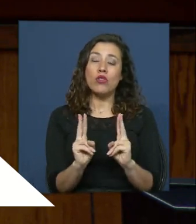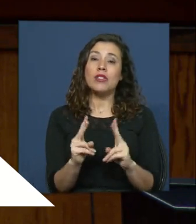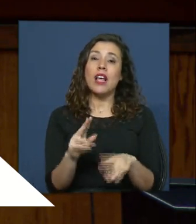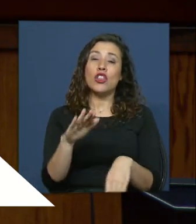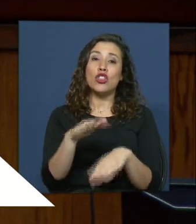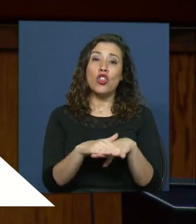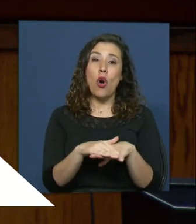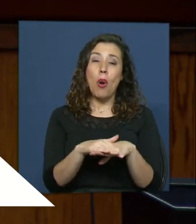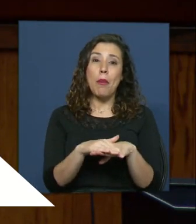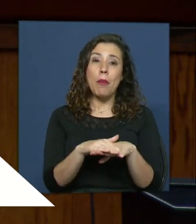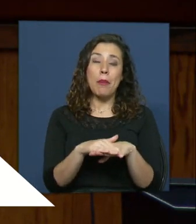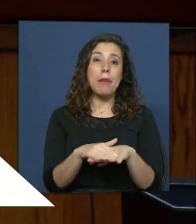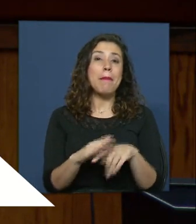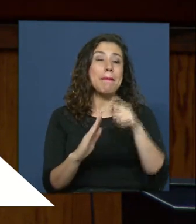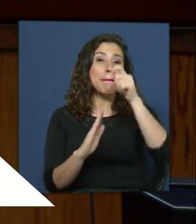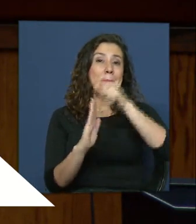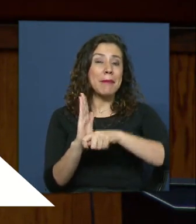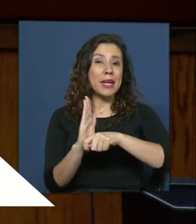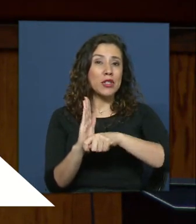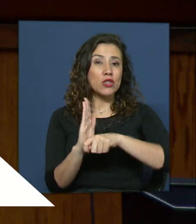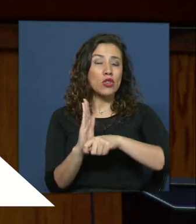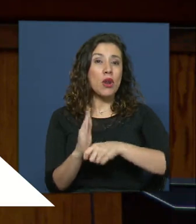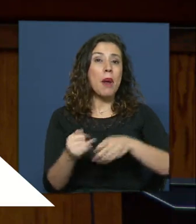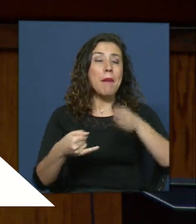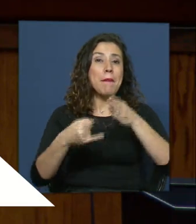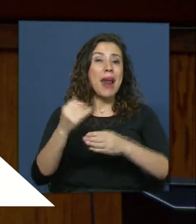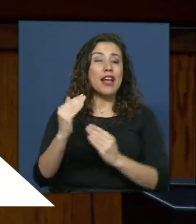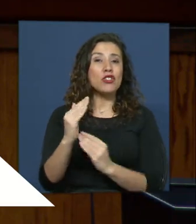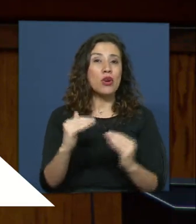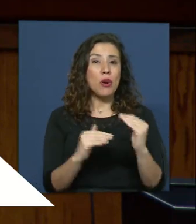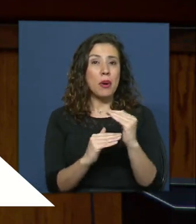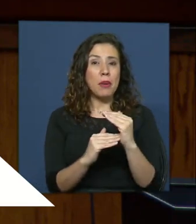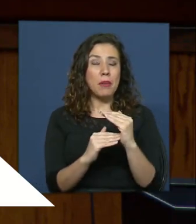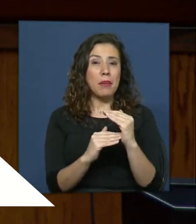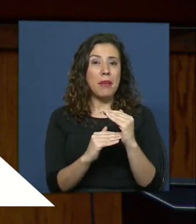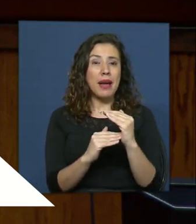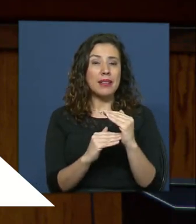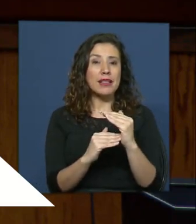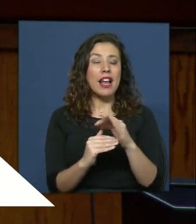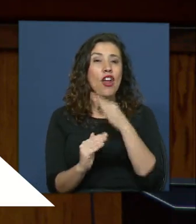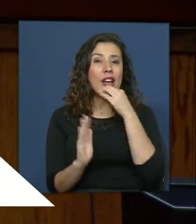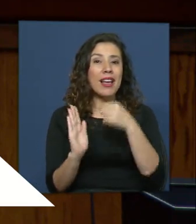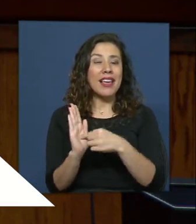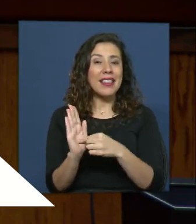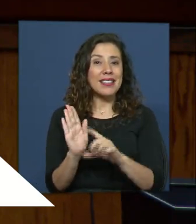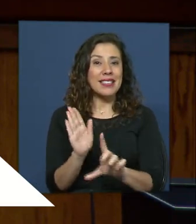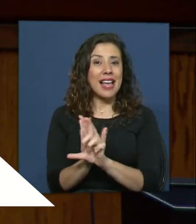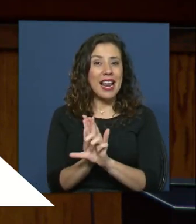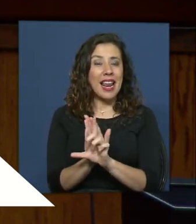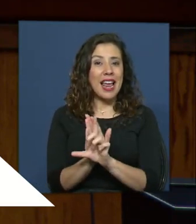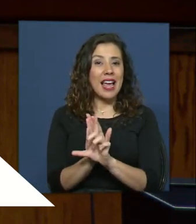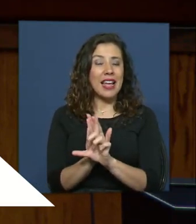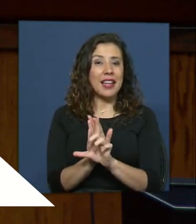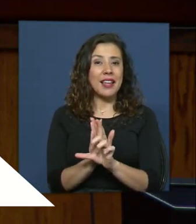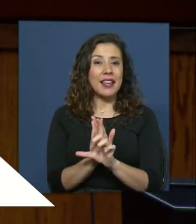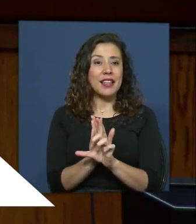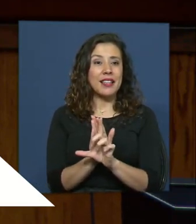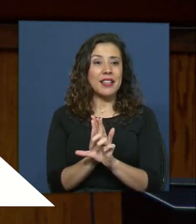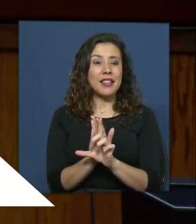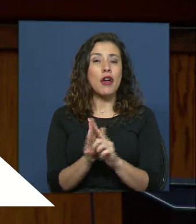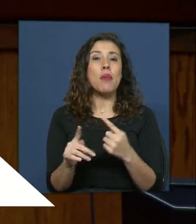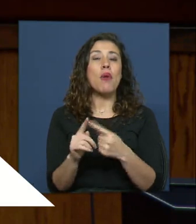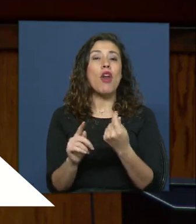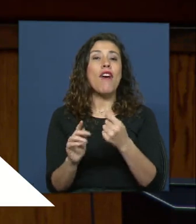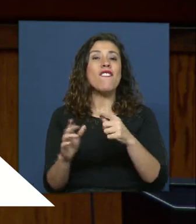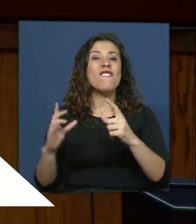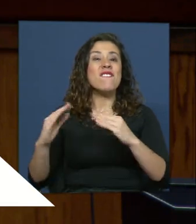límites de imputación mensual y plazos superiores a los establecidos en la ley de acuerdo a su